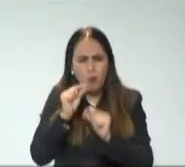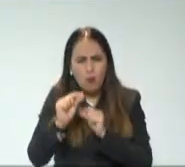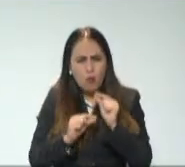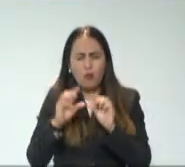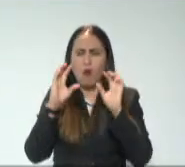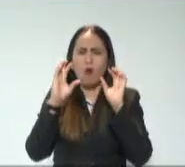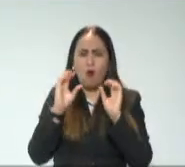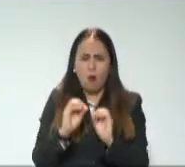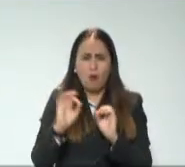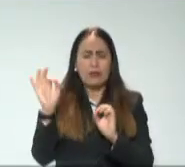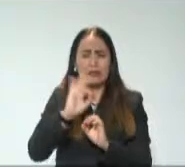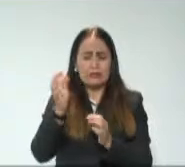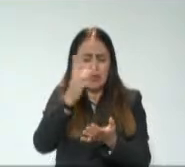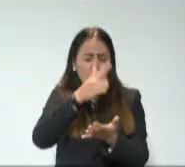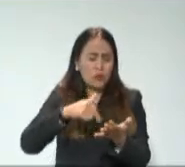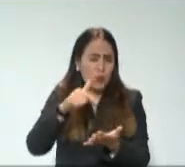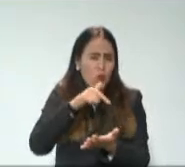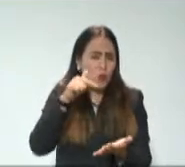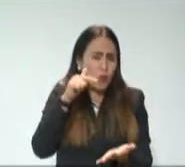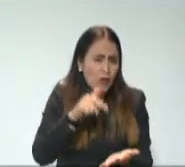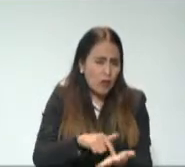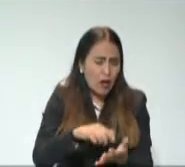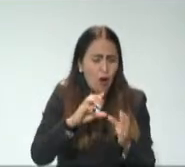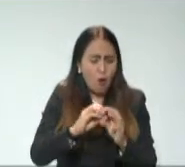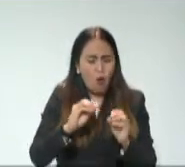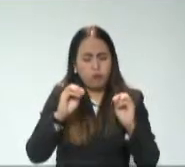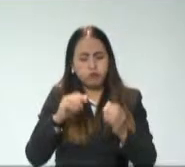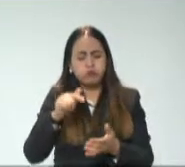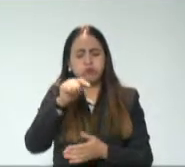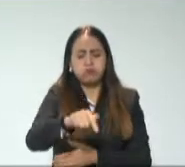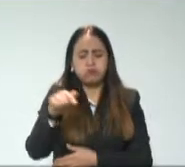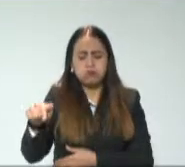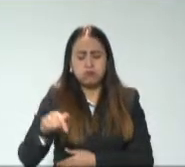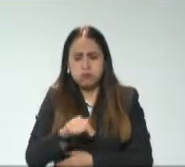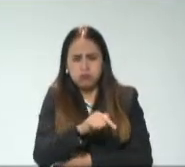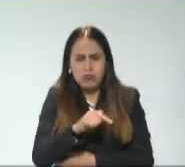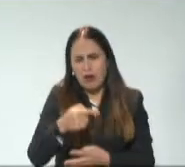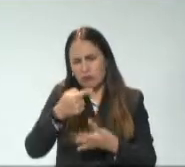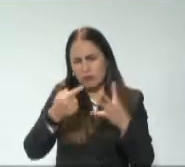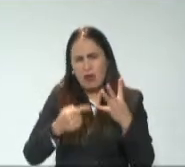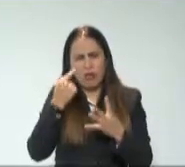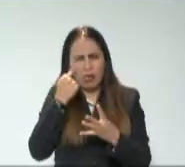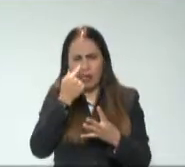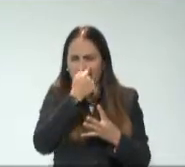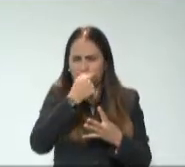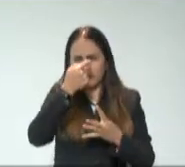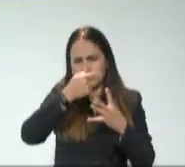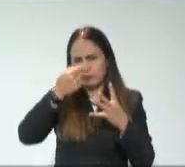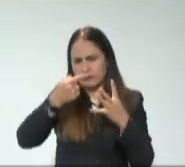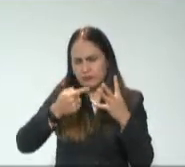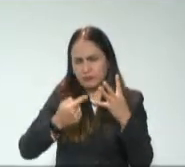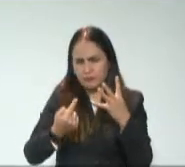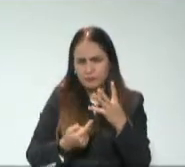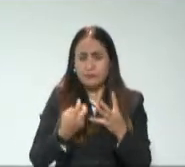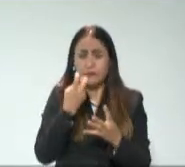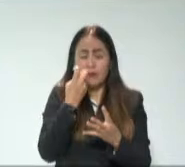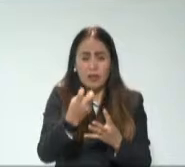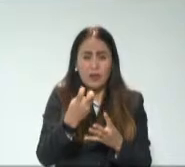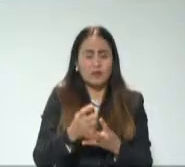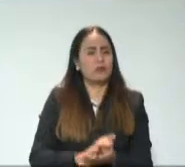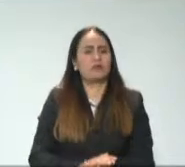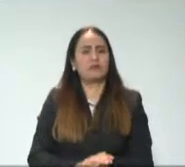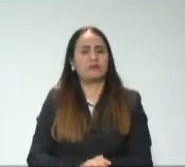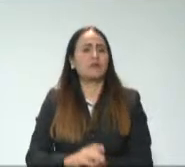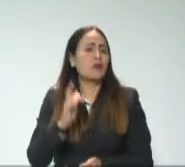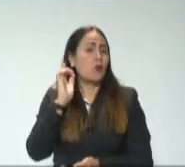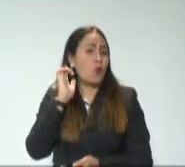una catástrofe localizada o dispersa etcétera etcétera etcétera y esas expectativas